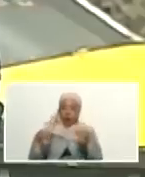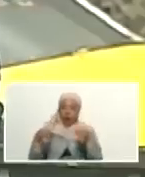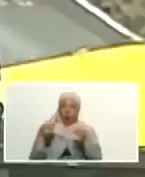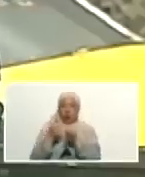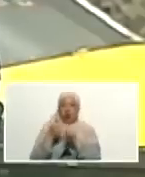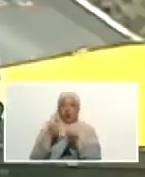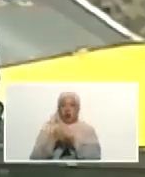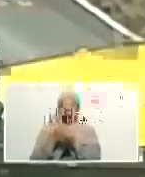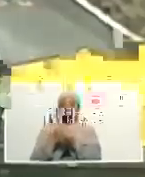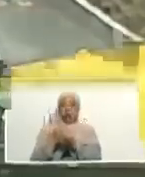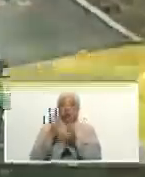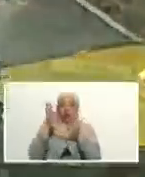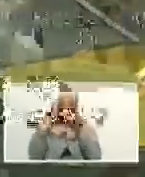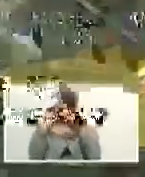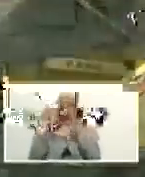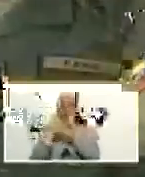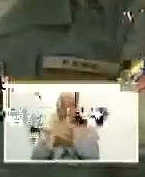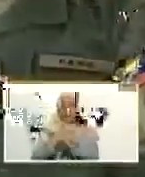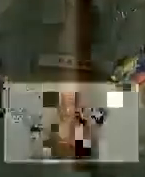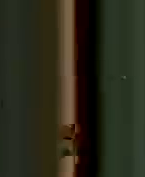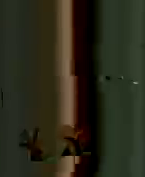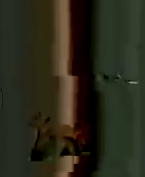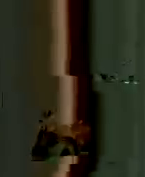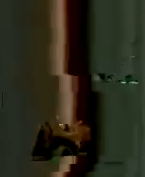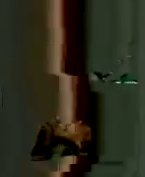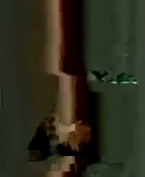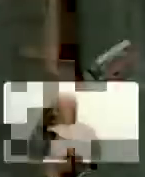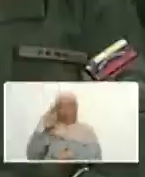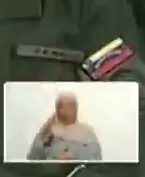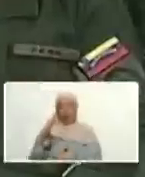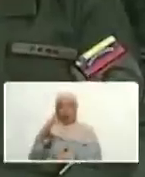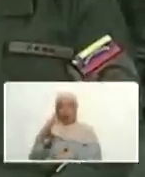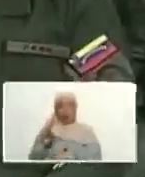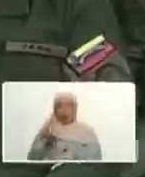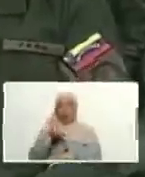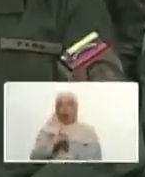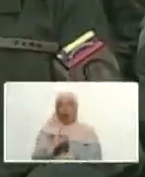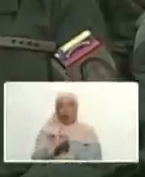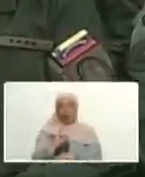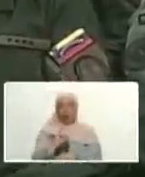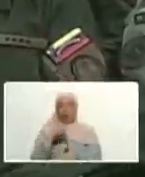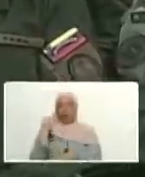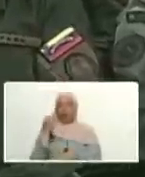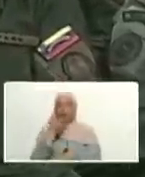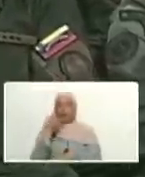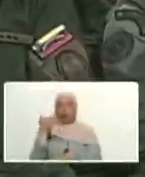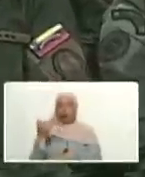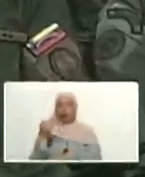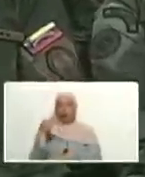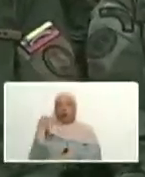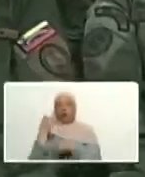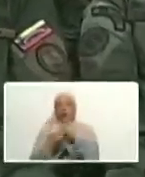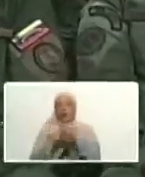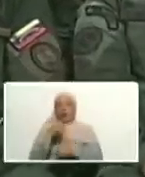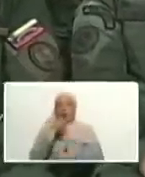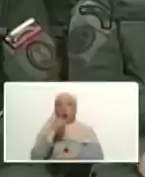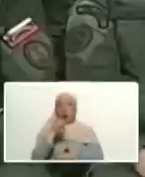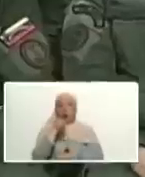del concepto de la Unión Cívico-Militar. Está allí. Y cada vez que usted nos ordena